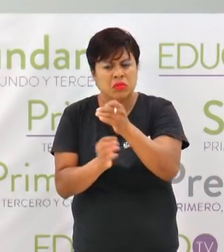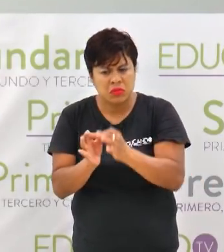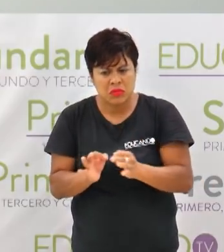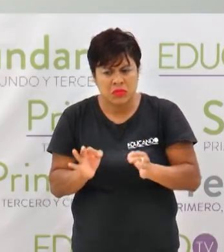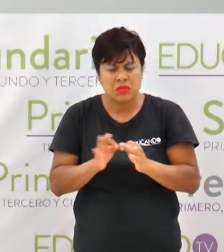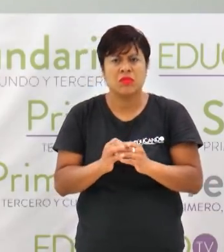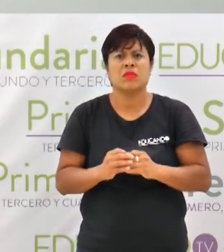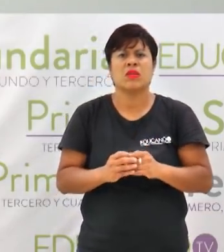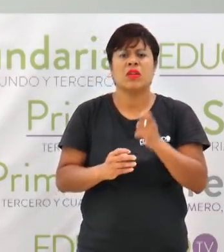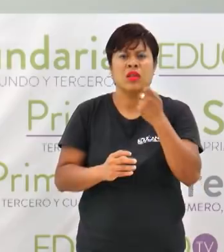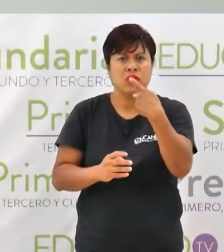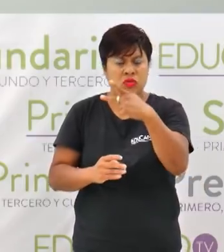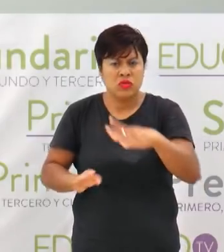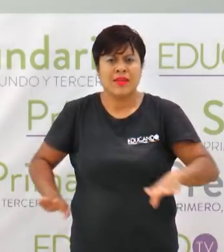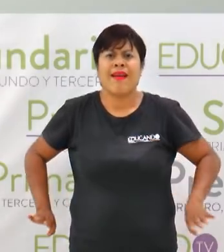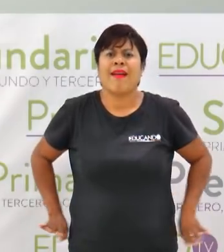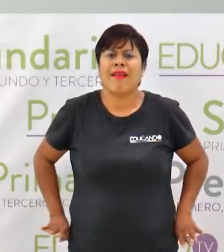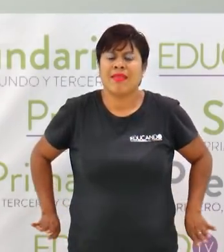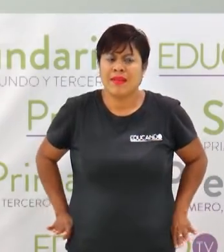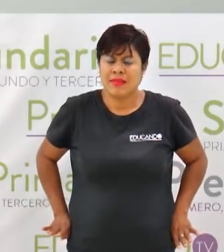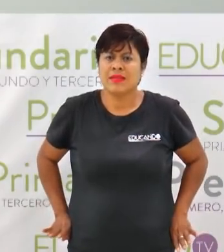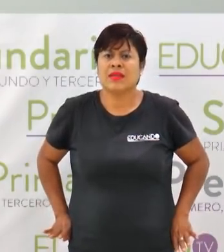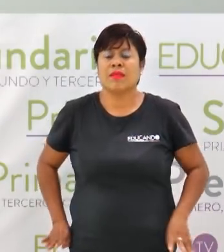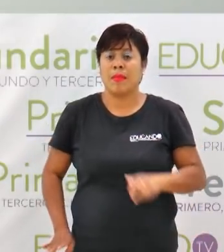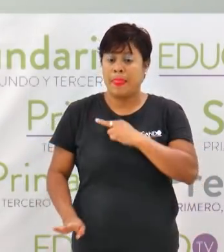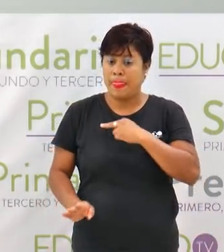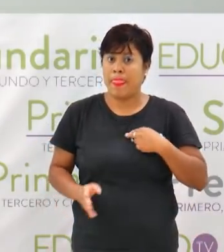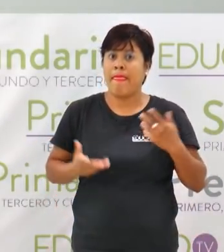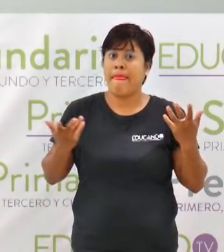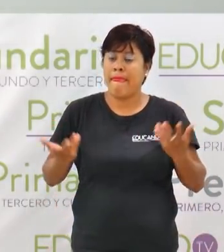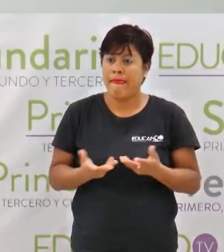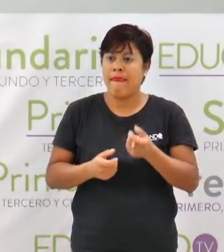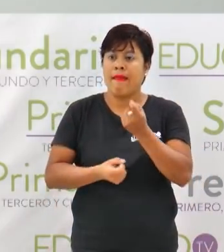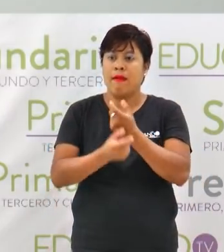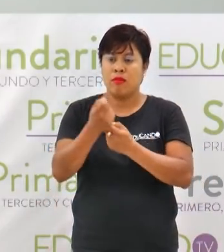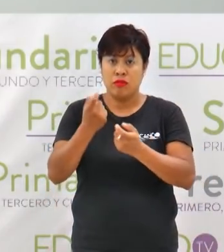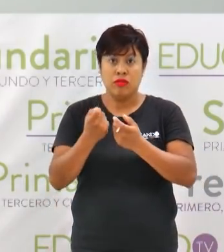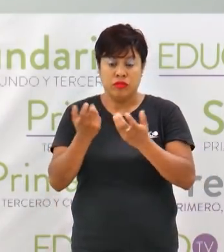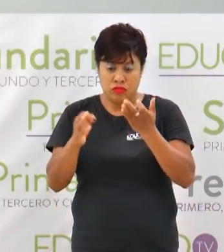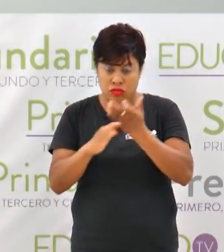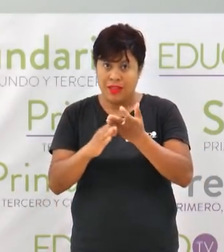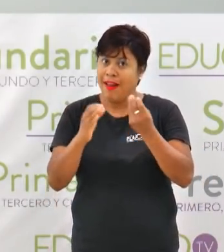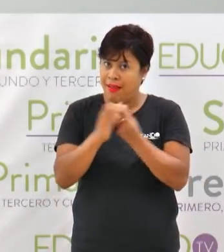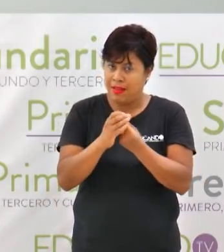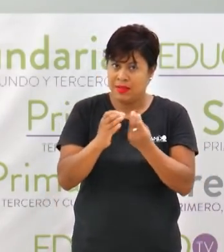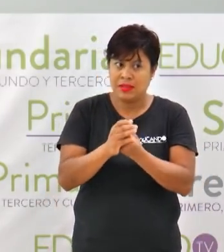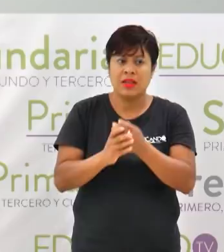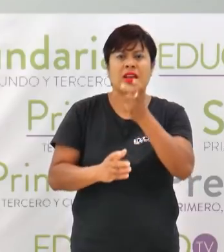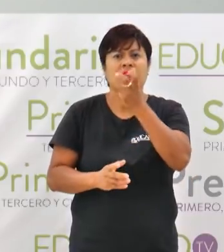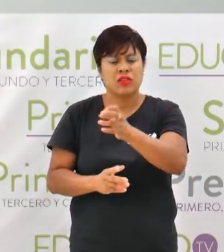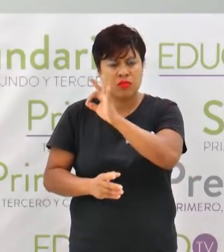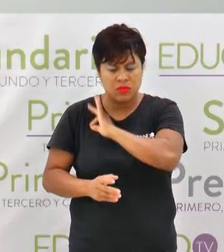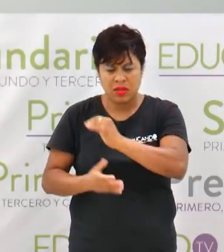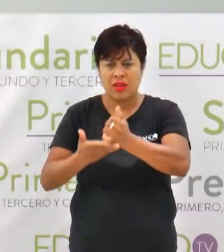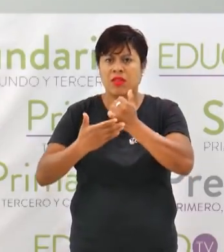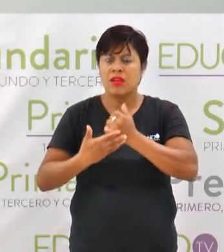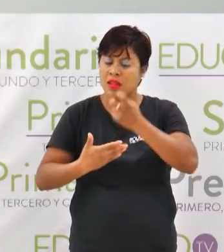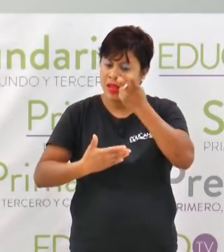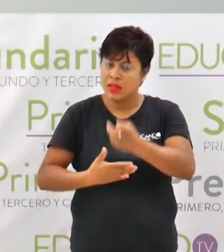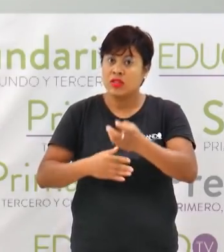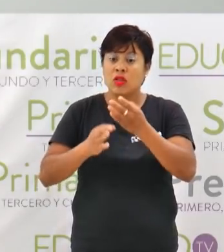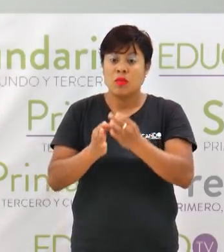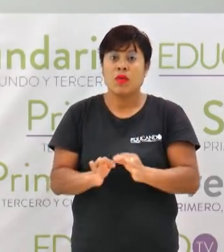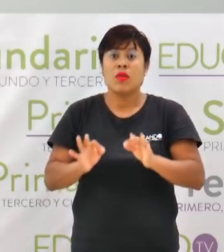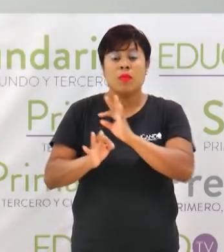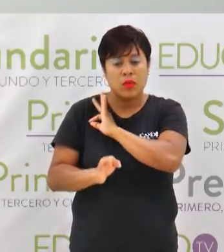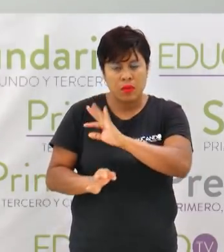a hablar sobre sus características, vamos a hacer algunos trípticos acá en clase que nos van a ayudar a poder tener esta herramienta y